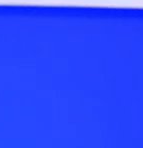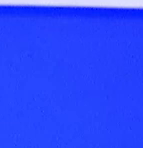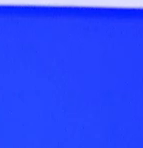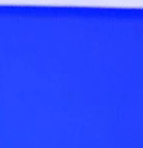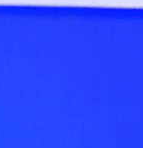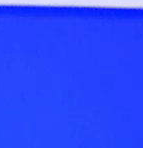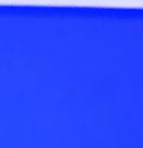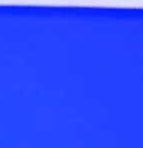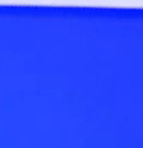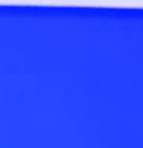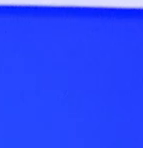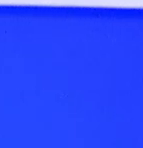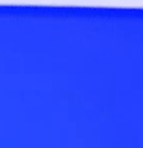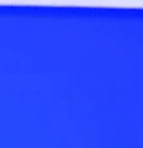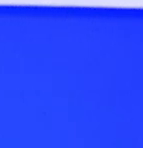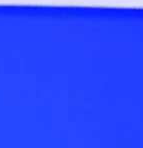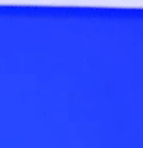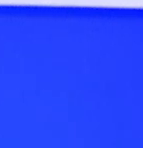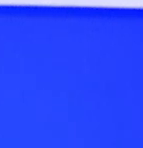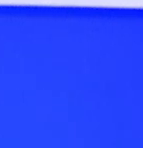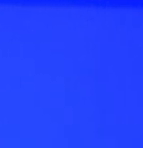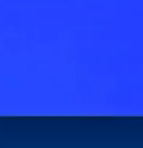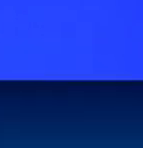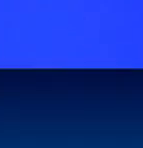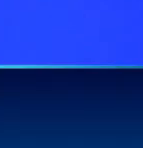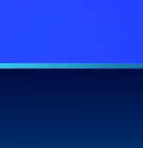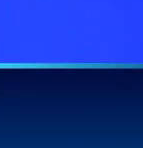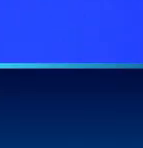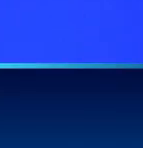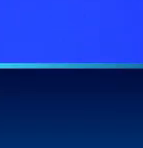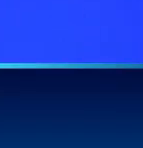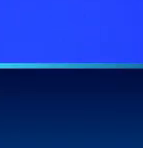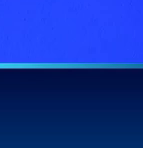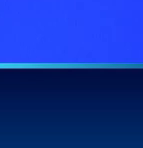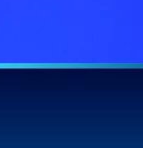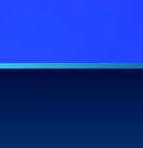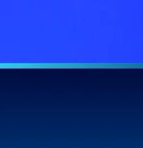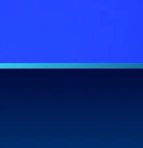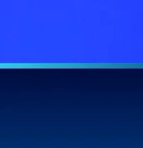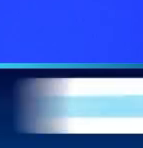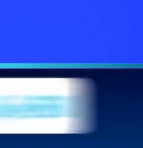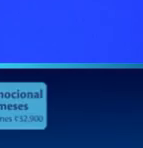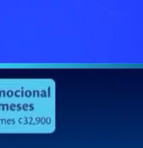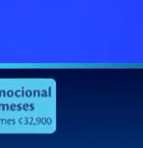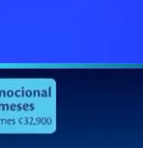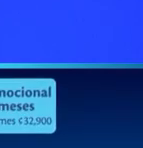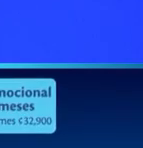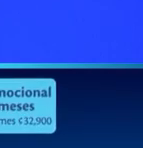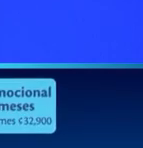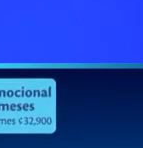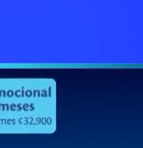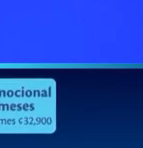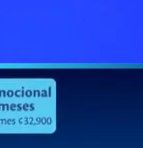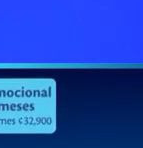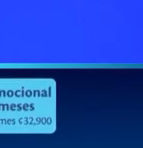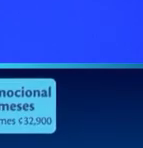su presentación pero aún sin gol hubiese sido muy destacado porque él lo que le aporta tal vez no es el lucimiento personal pero si es mucha laboriosidad para que otros